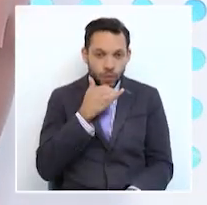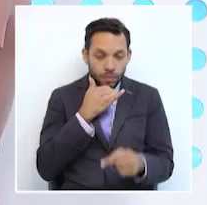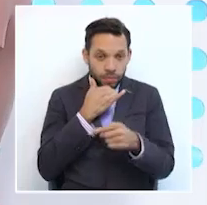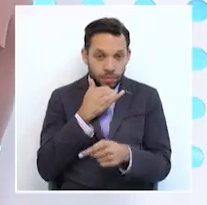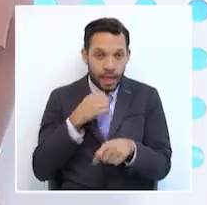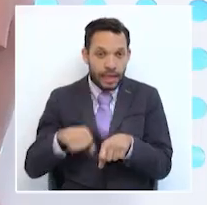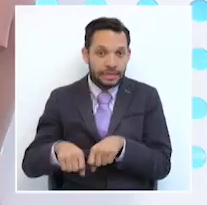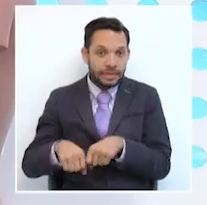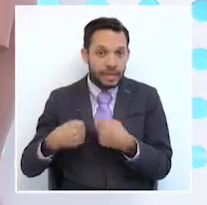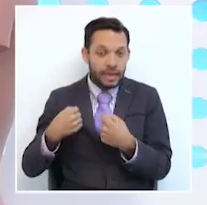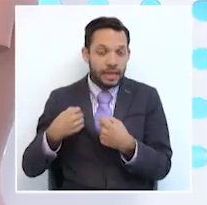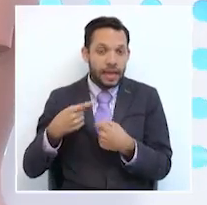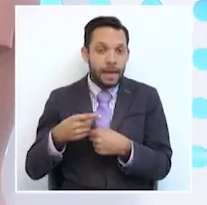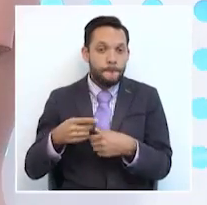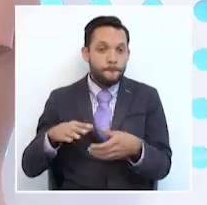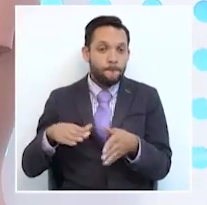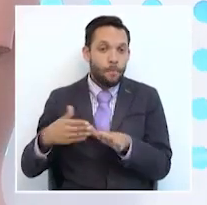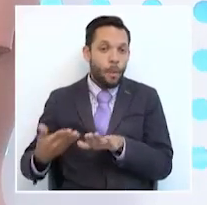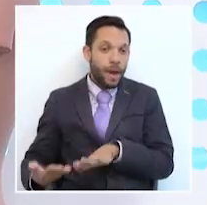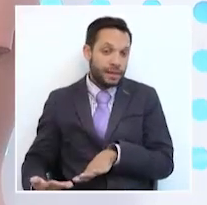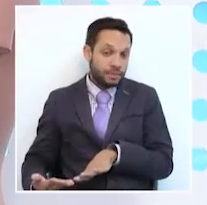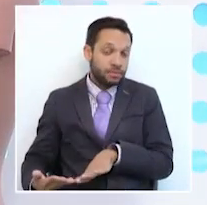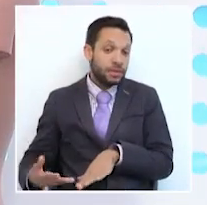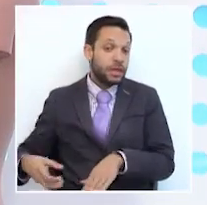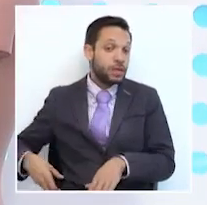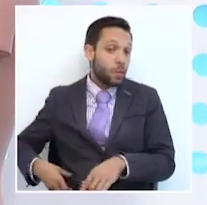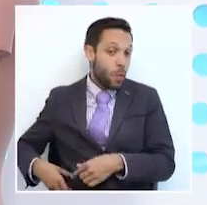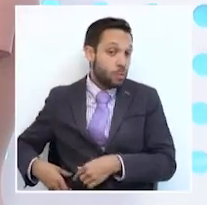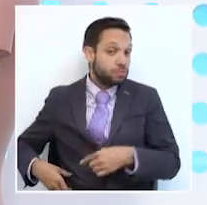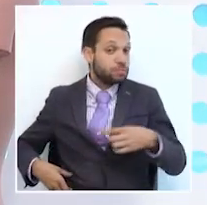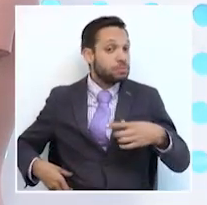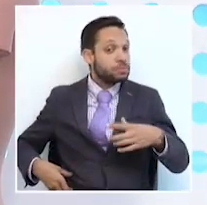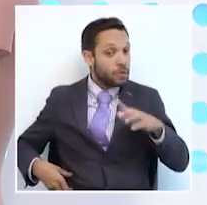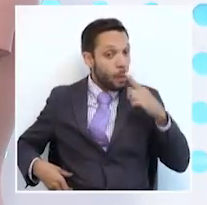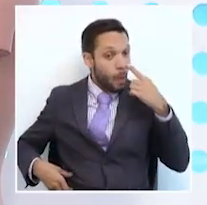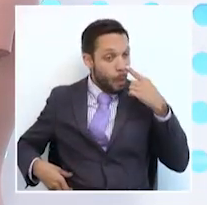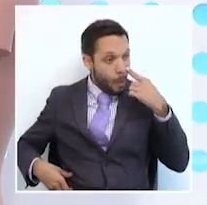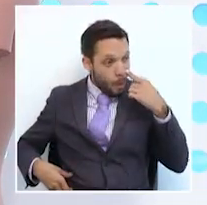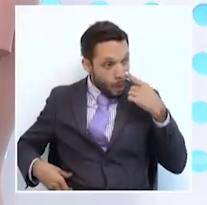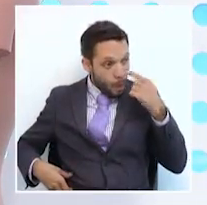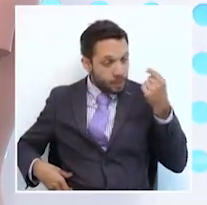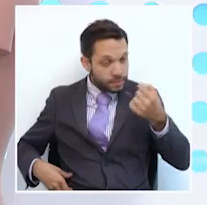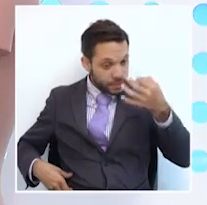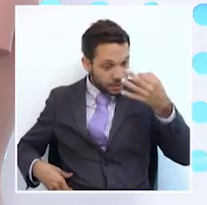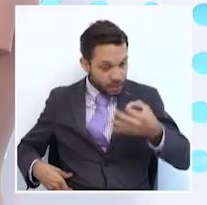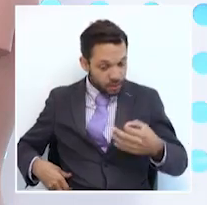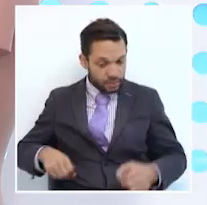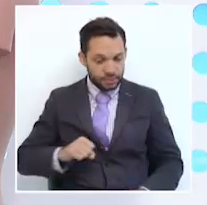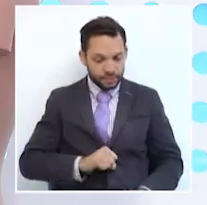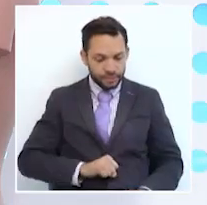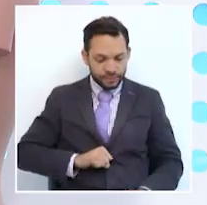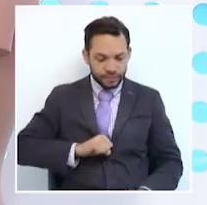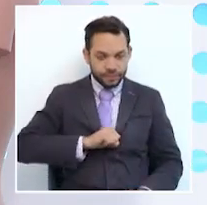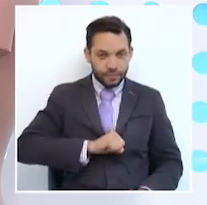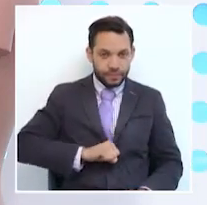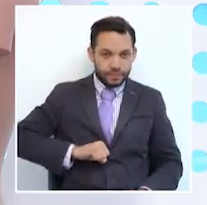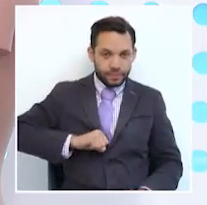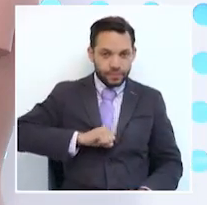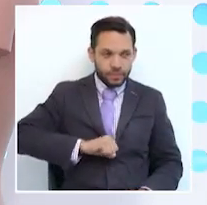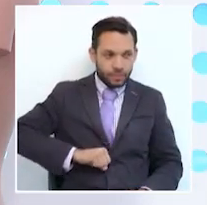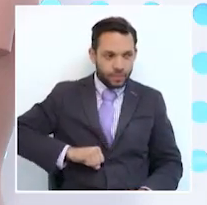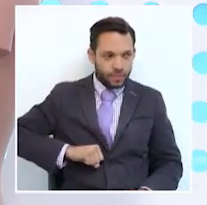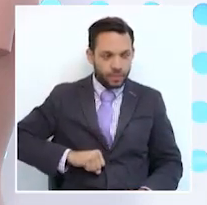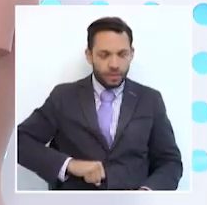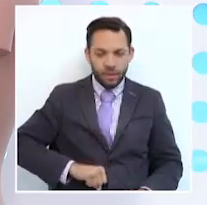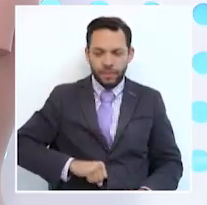riñón entonces es muy importante que nos den en la ecografía la ubicación y el tamaño